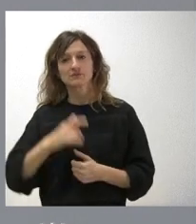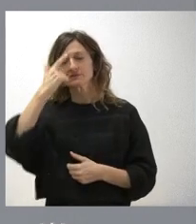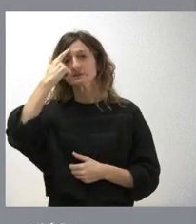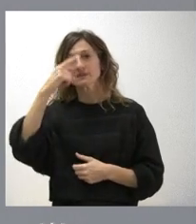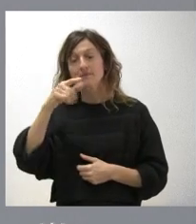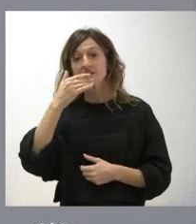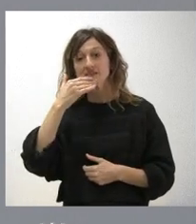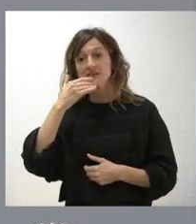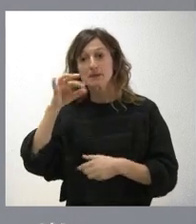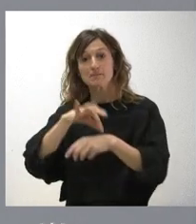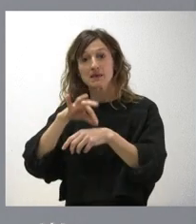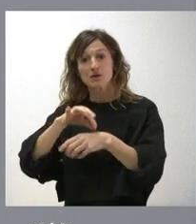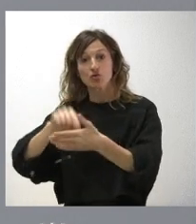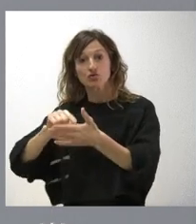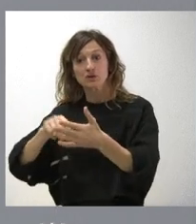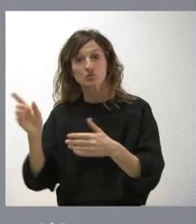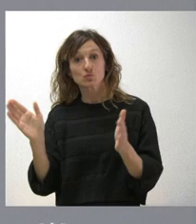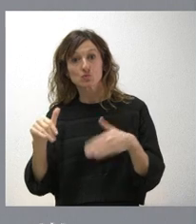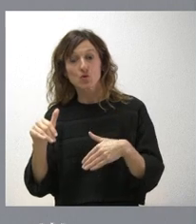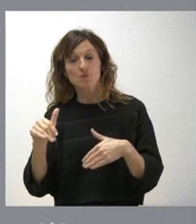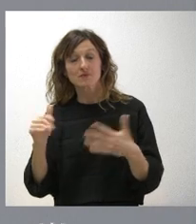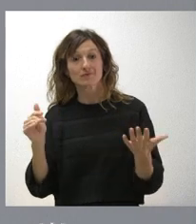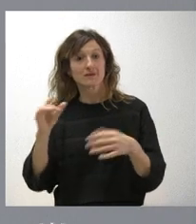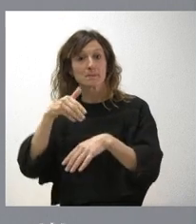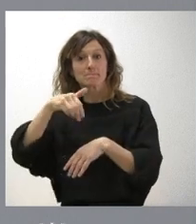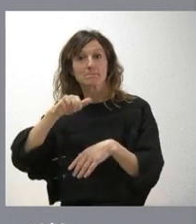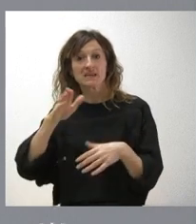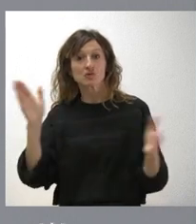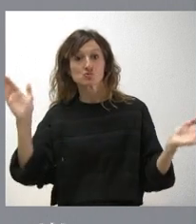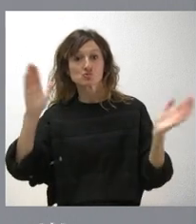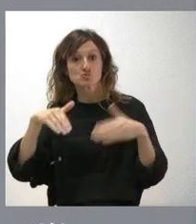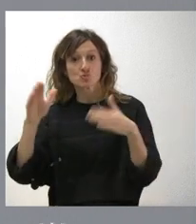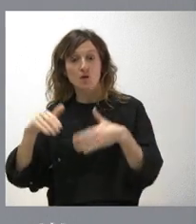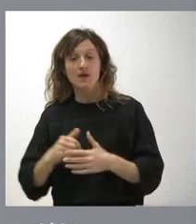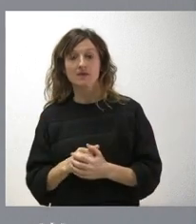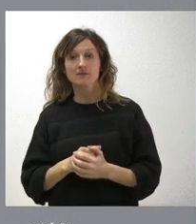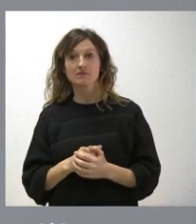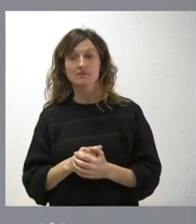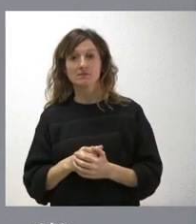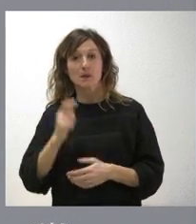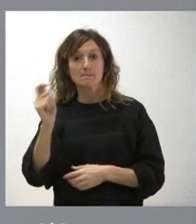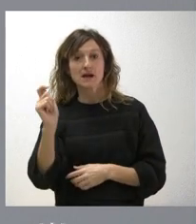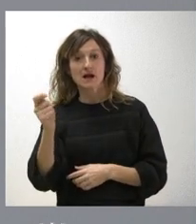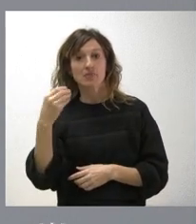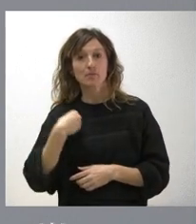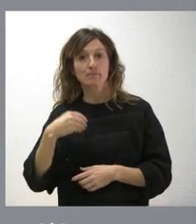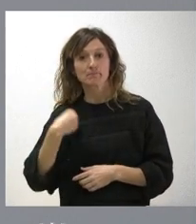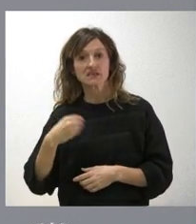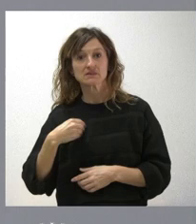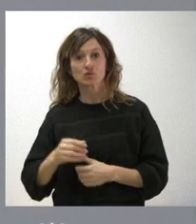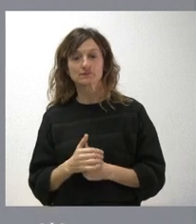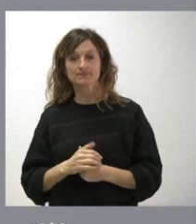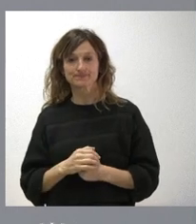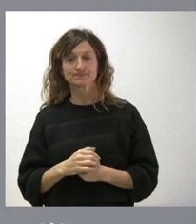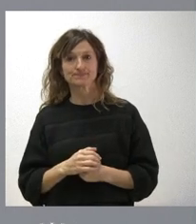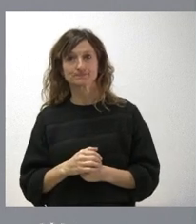de exponerse de esos médicos la alternativa no es tener médicos mir porque nosotros estamos pagando lo mismo a estos que a los que tuvieran la